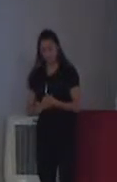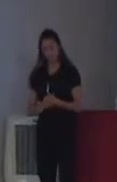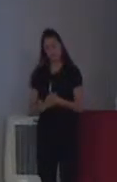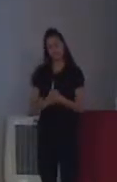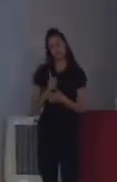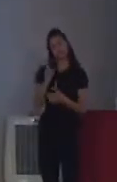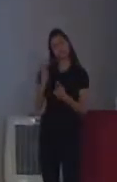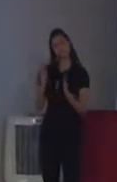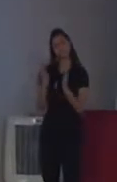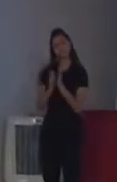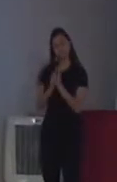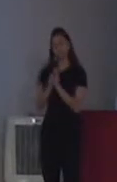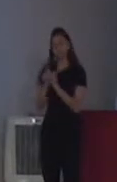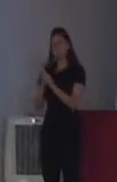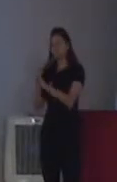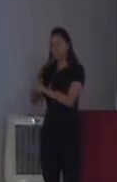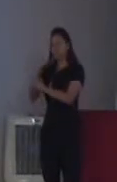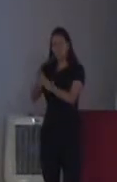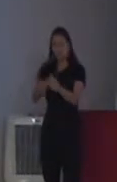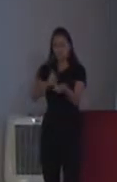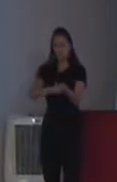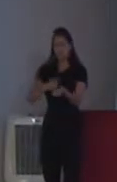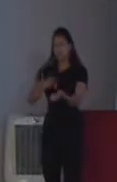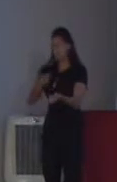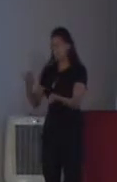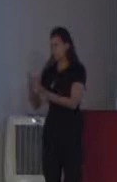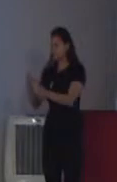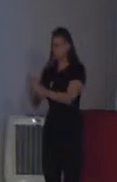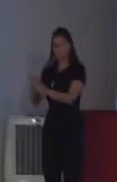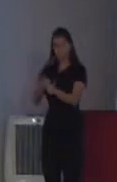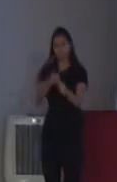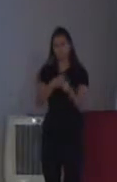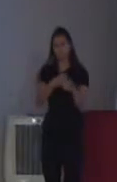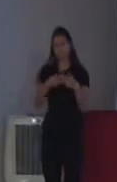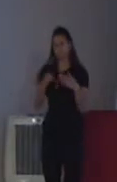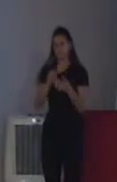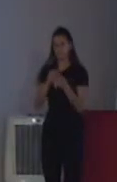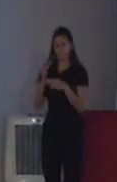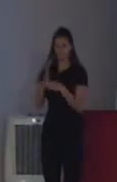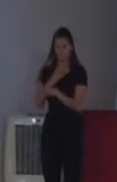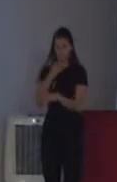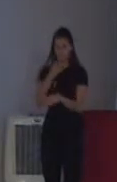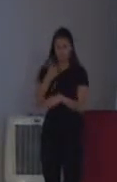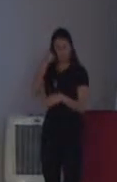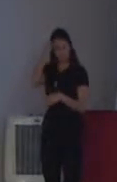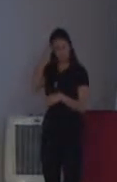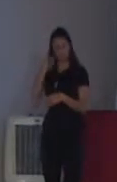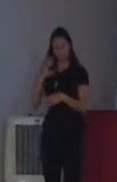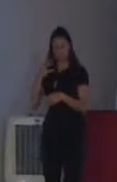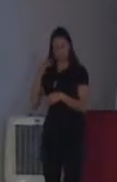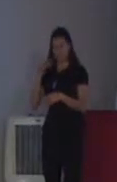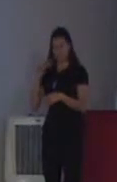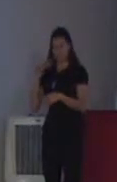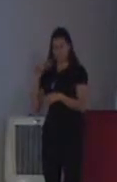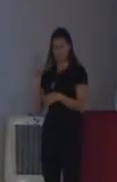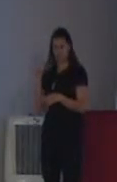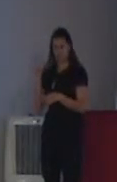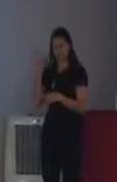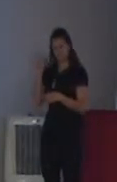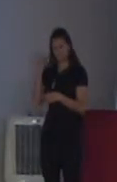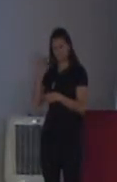hay una particularidad en cada uno de nosotros, independientemente de que, como lo decía la profesora Claudia, que intervenía